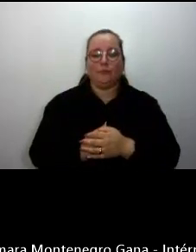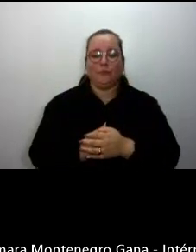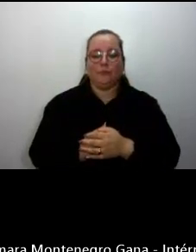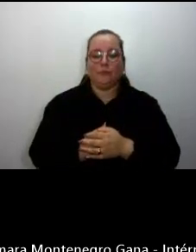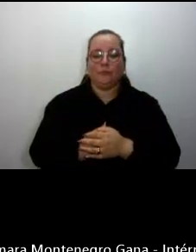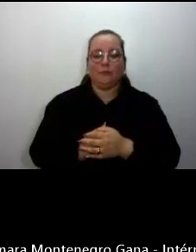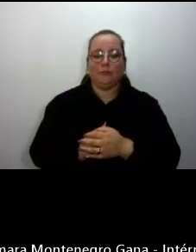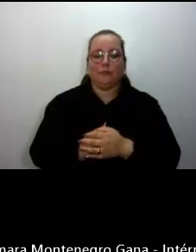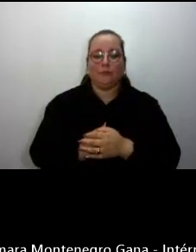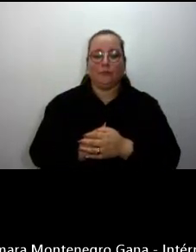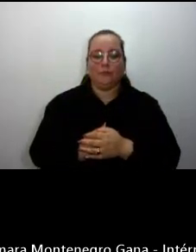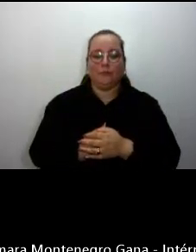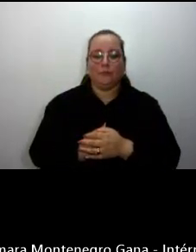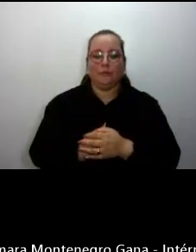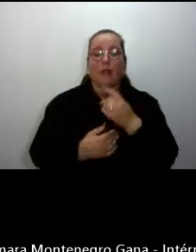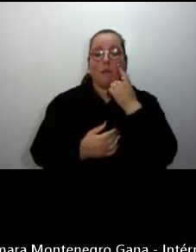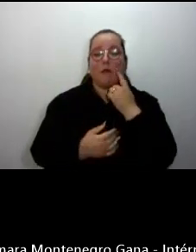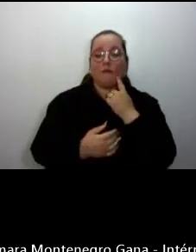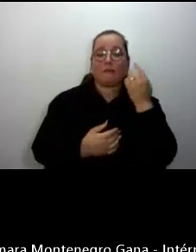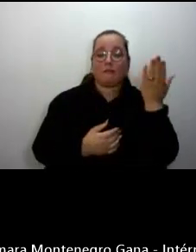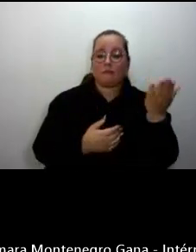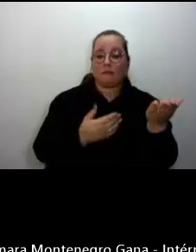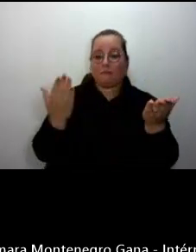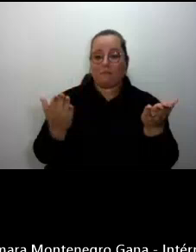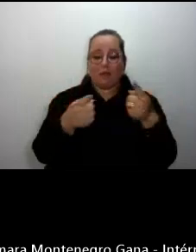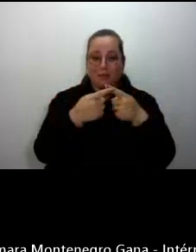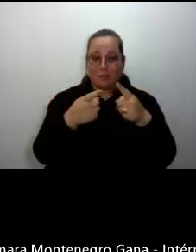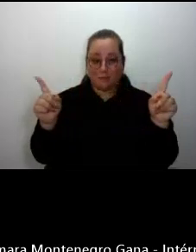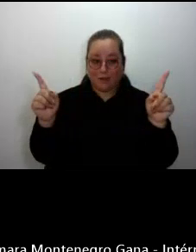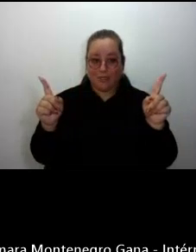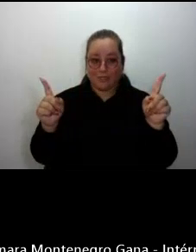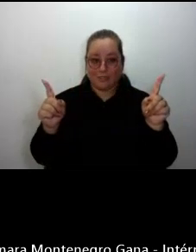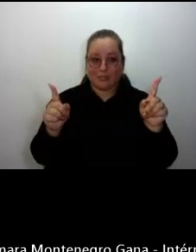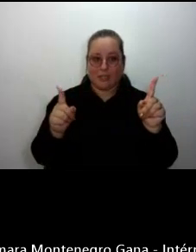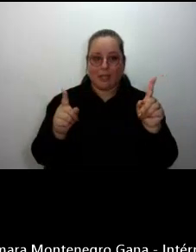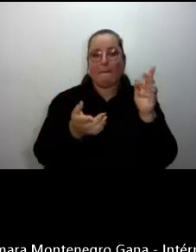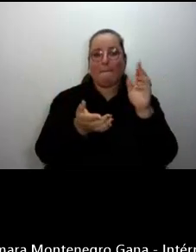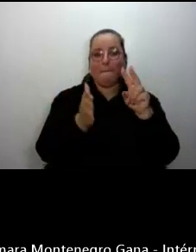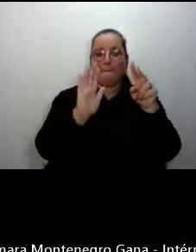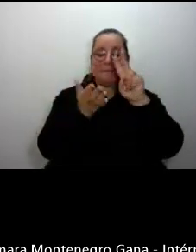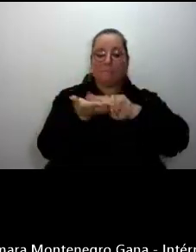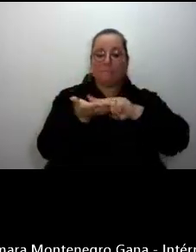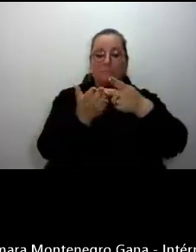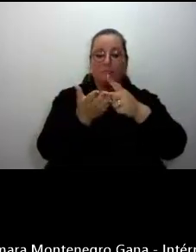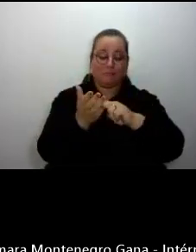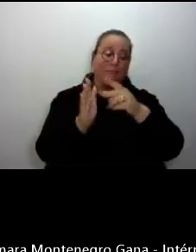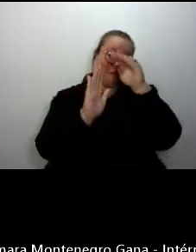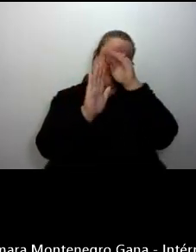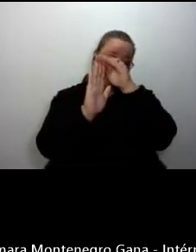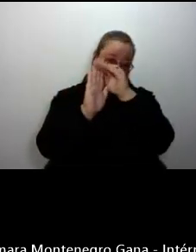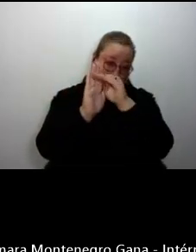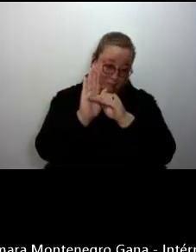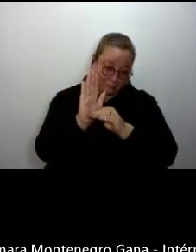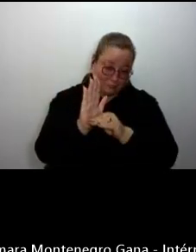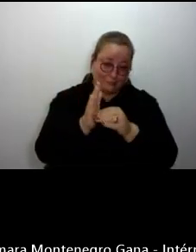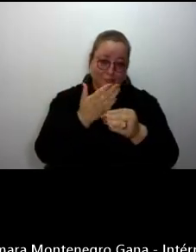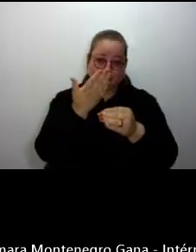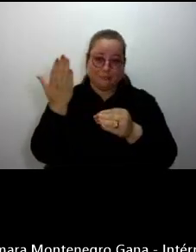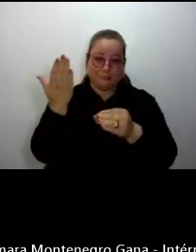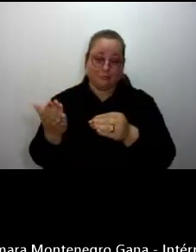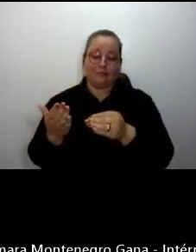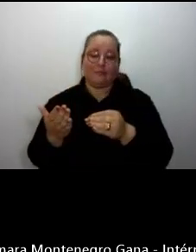Vamos a mirar principalmente las diferencias entre qué es lo que es un plan de acompañamiento emocional y conductual y el protocolo